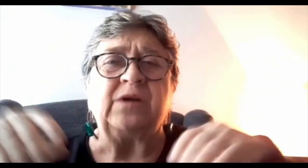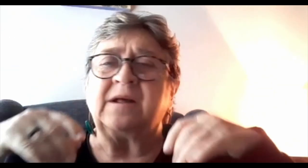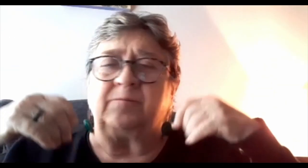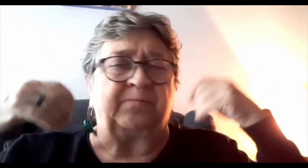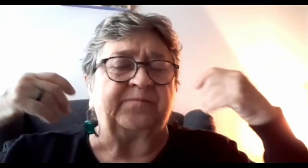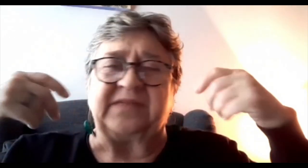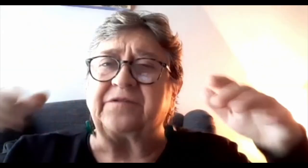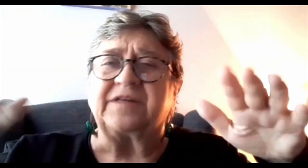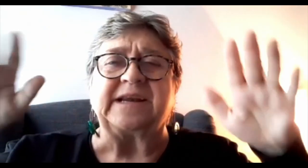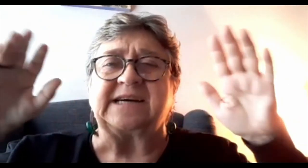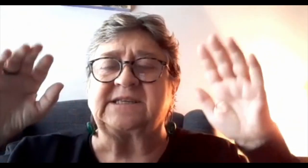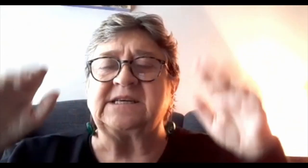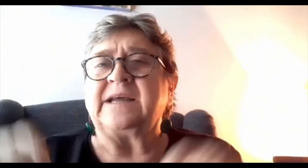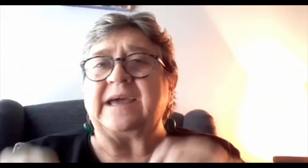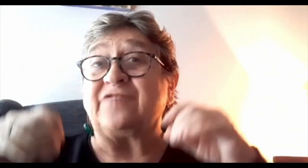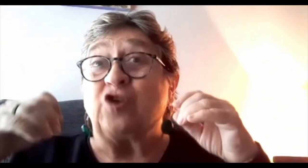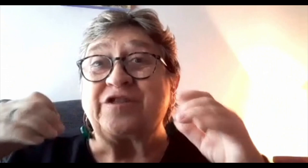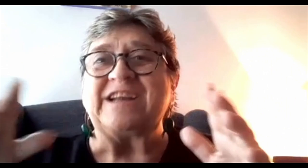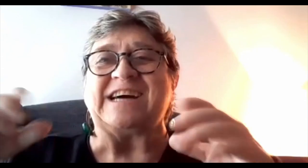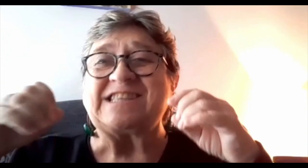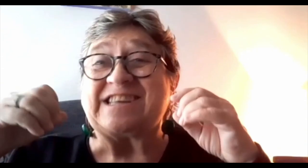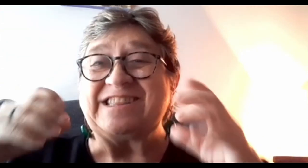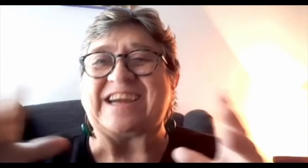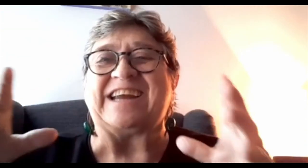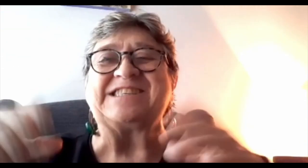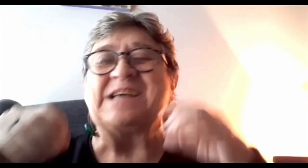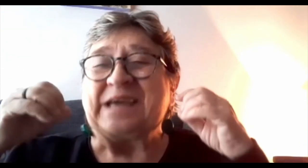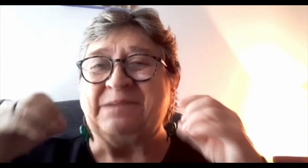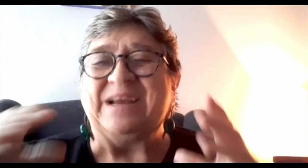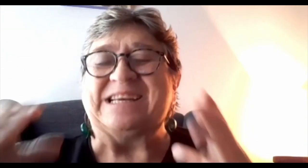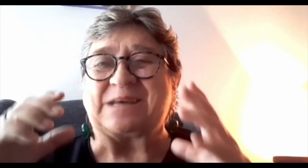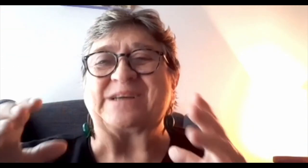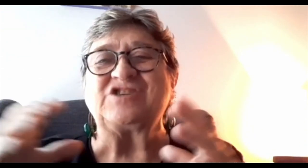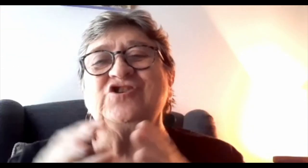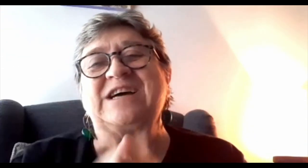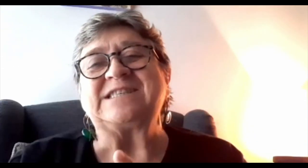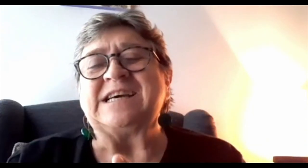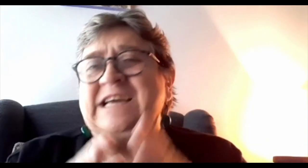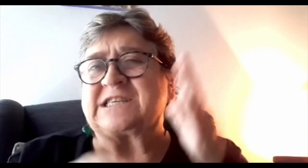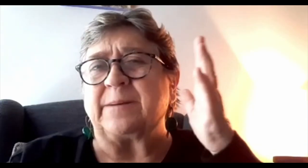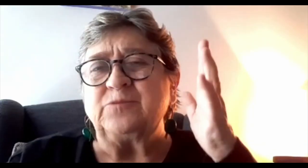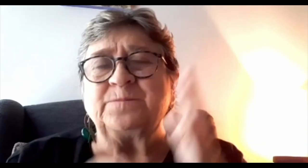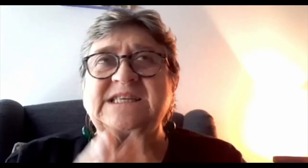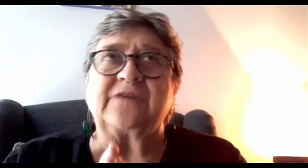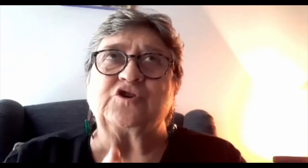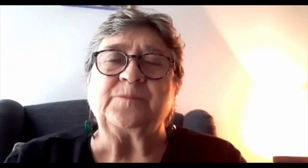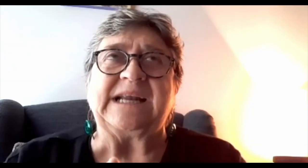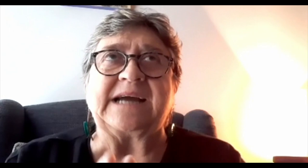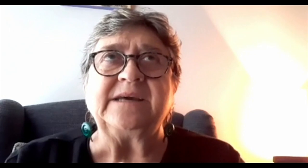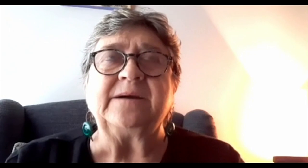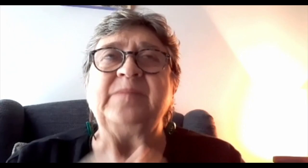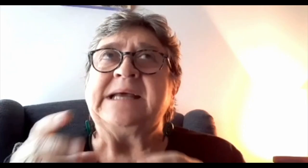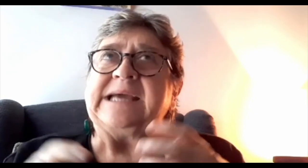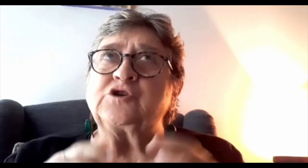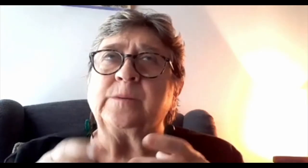con decenas, docenas, centenas y miles de personas. Estábamos más de 2.000